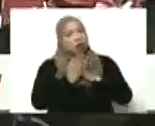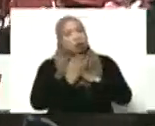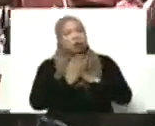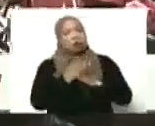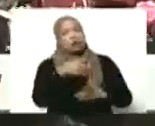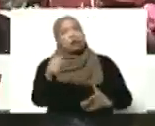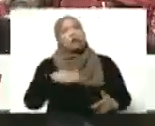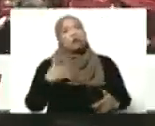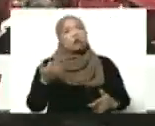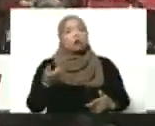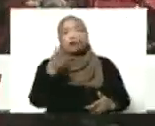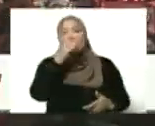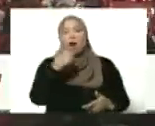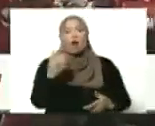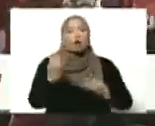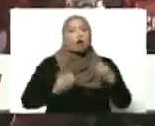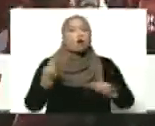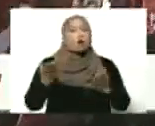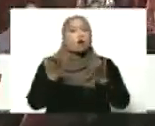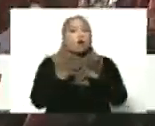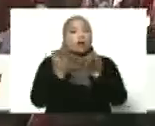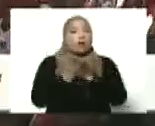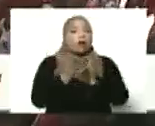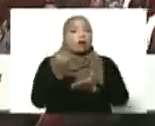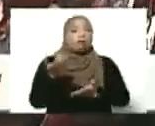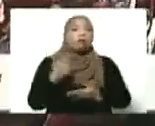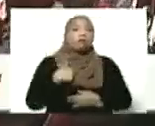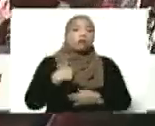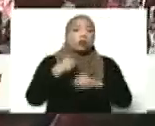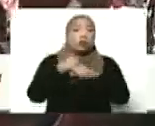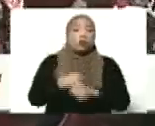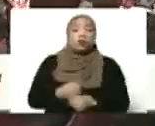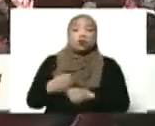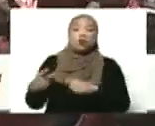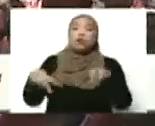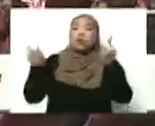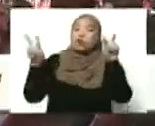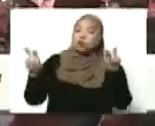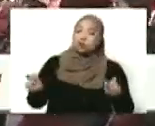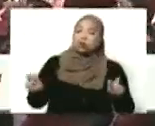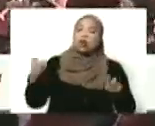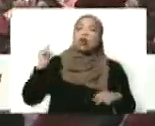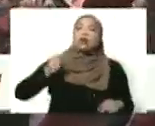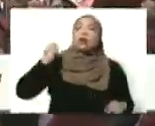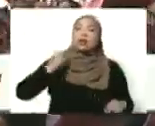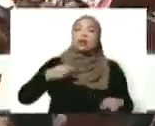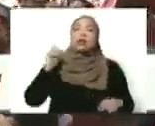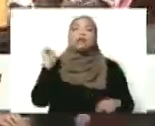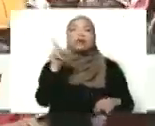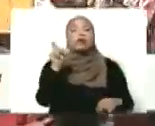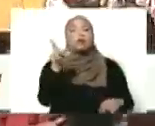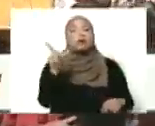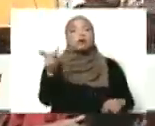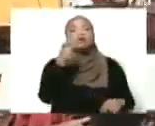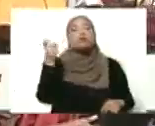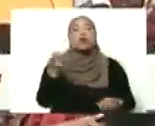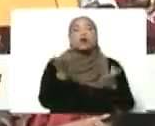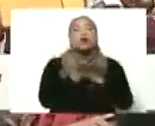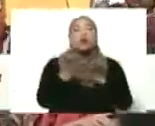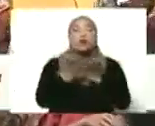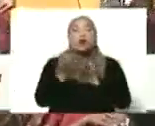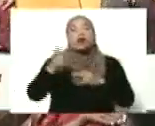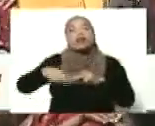porque no consigo cupo. Pues yo estoy recién mudado. Pues entonces eso es una tarea del partido, encontrarle cupo a